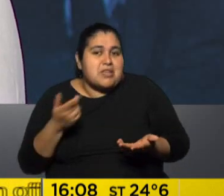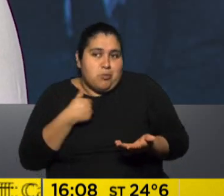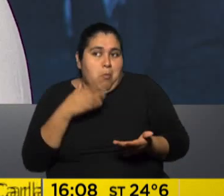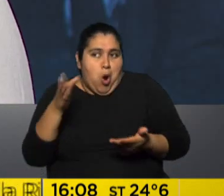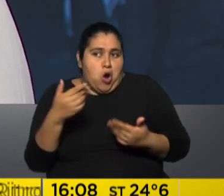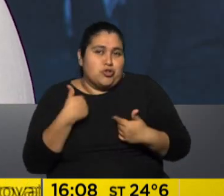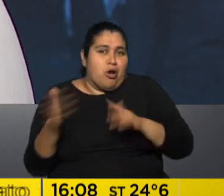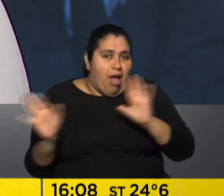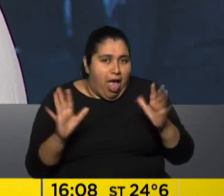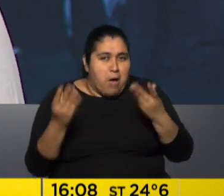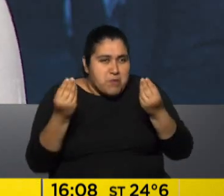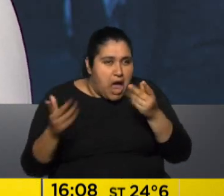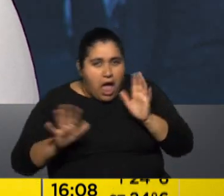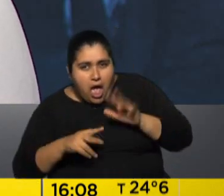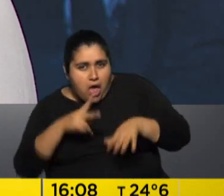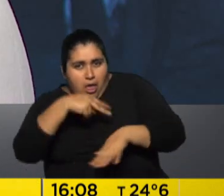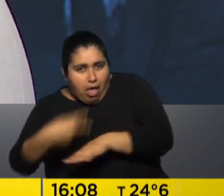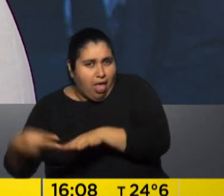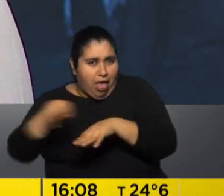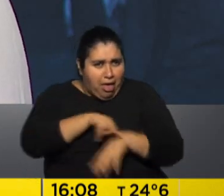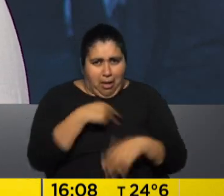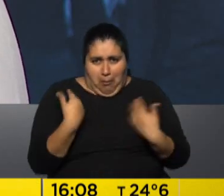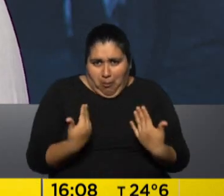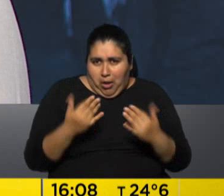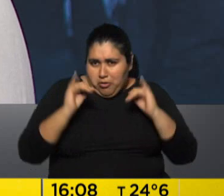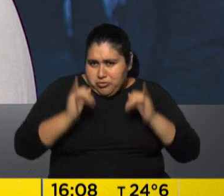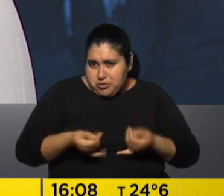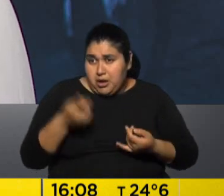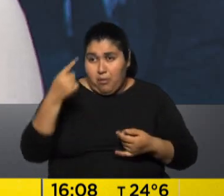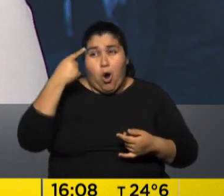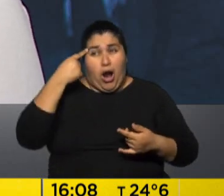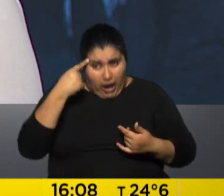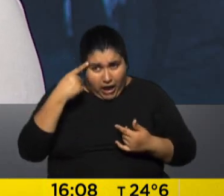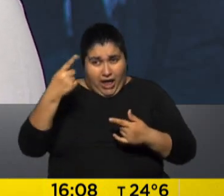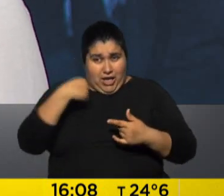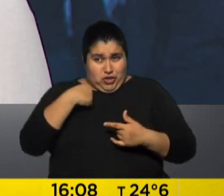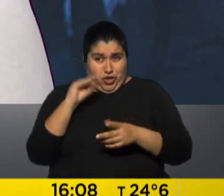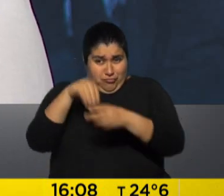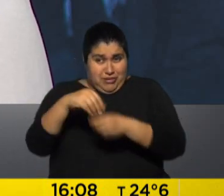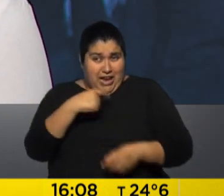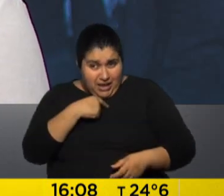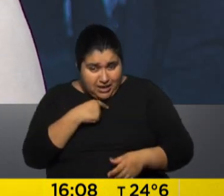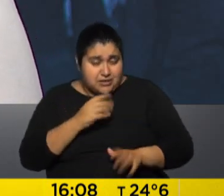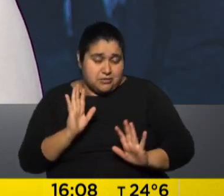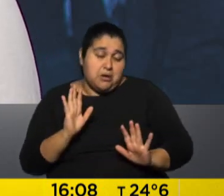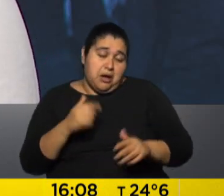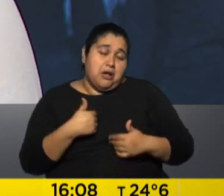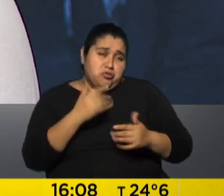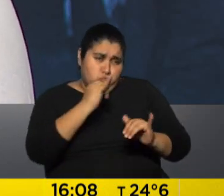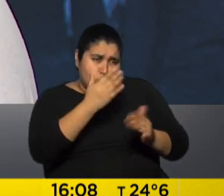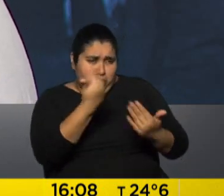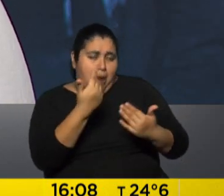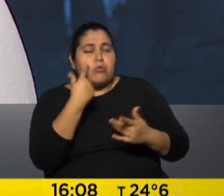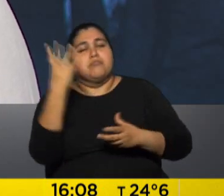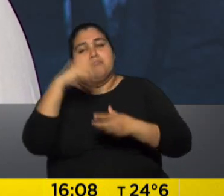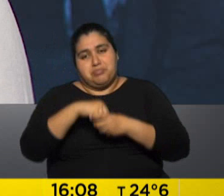le tengo miedo a la pelota, claro. Me mando, pero la verdad, de verdad, ¿ustedes creen que yo las puedo ayudar? Sí, sí, sí, vení. Bueno, así fue, empecé a jugar